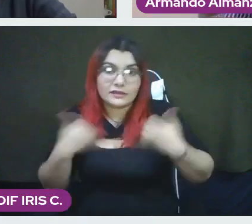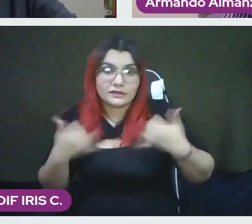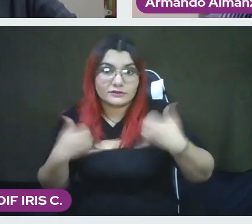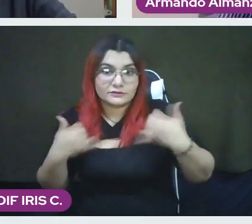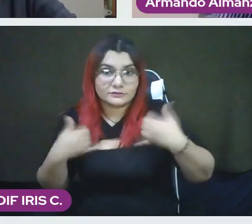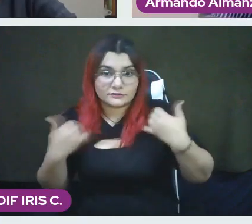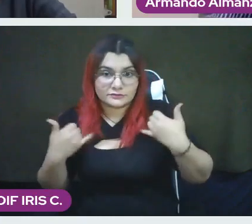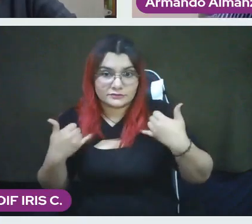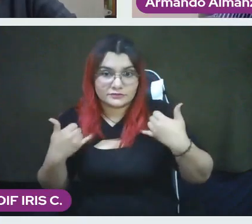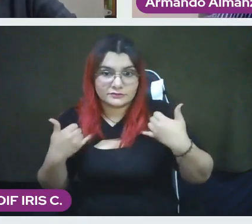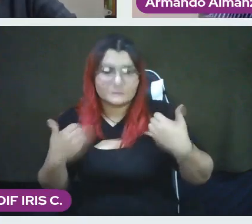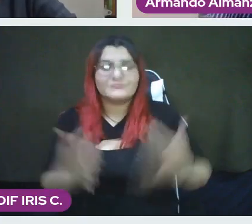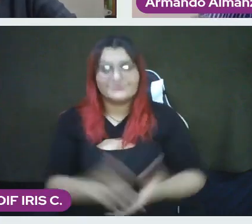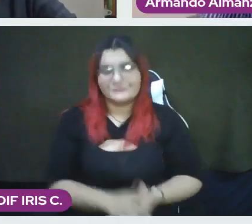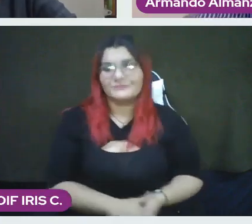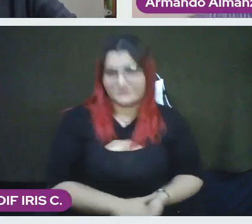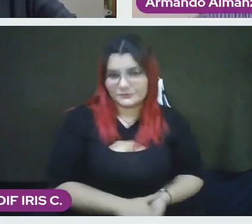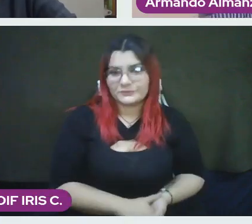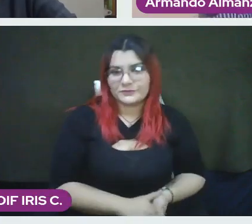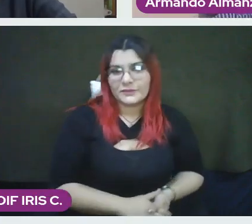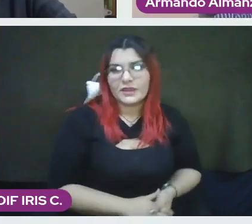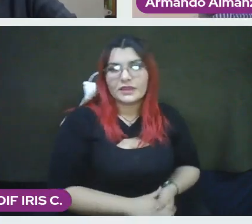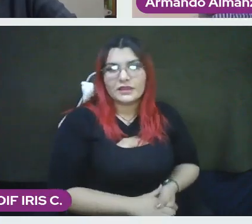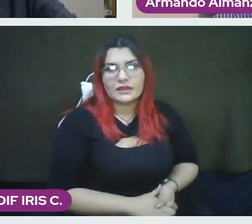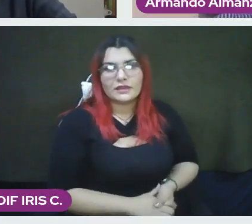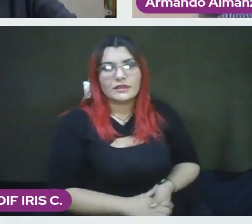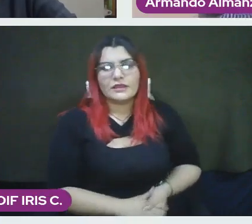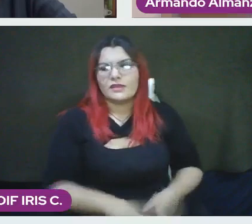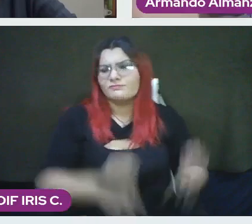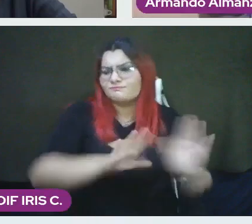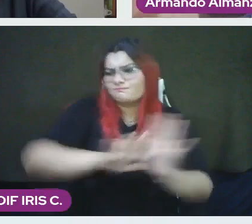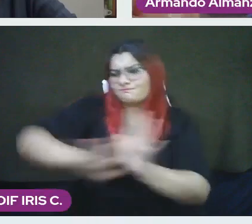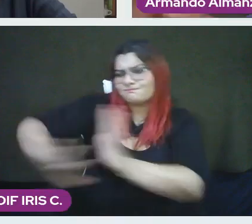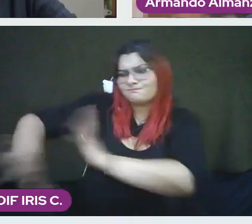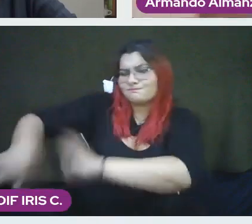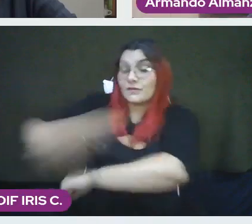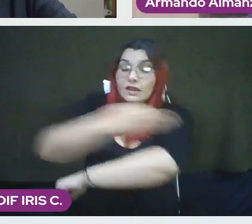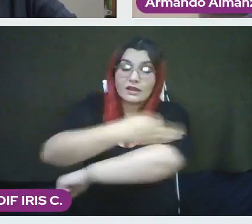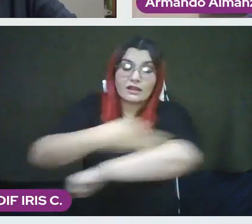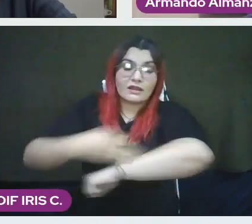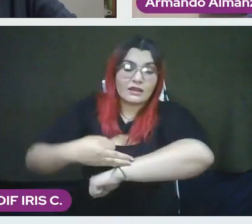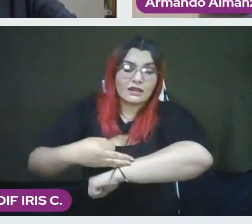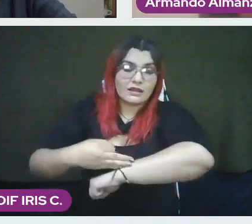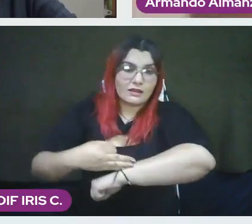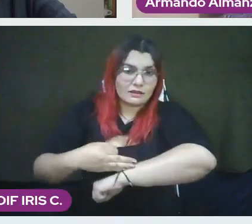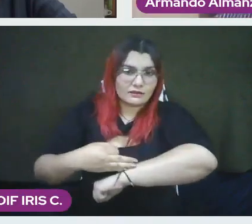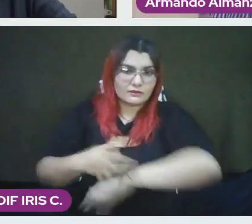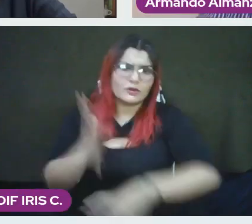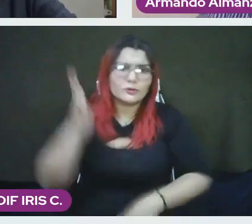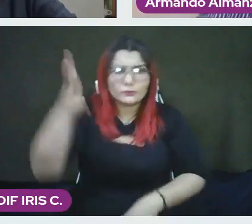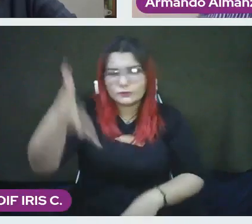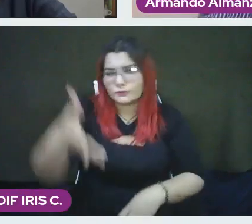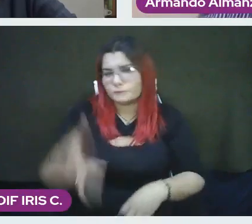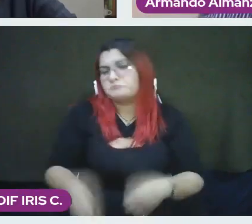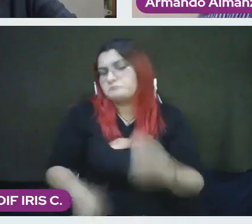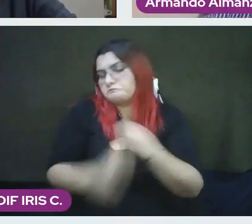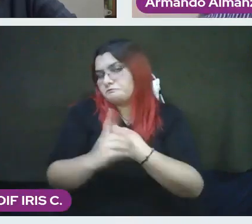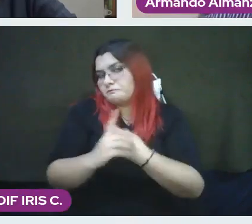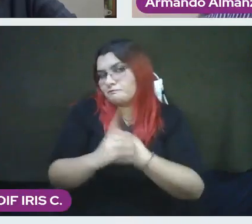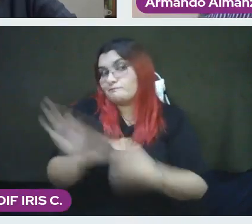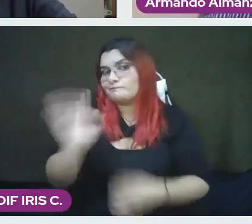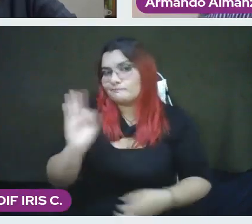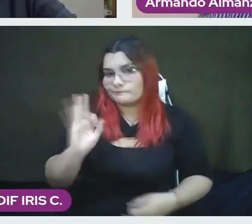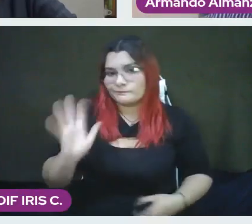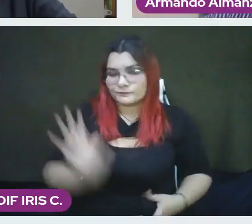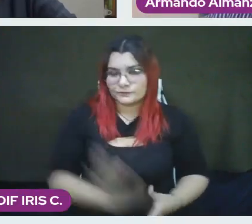salud mental lo que va a hacer es abandonar esa familia y ahí estaríamos hablando de que el joven sí tiene esta salud mental,